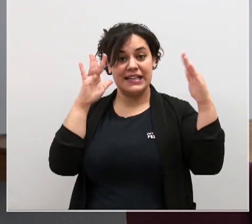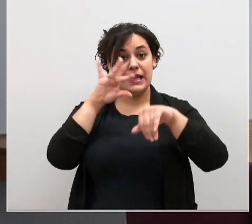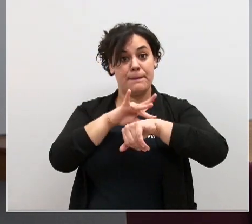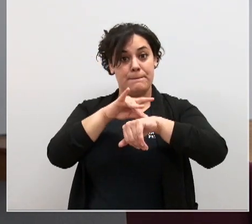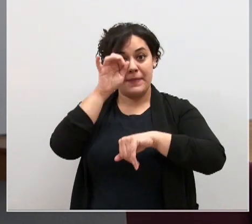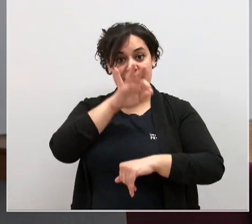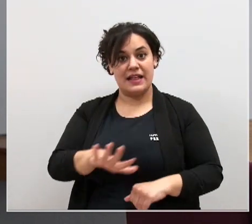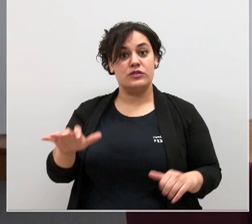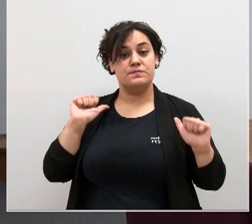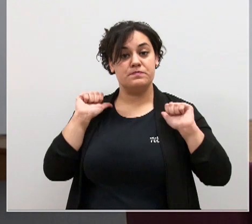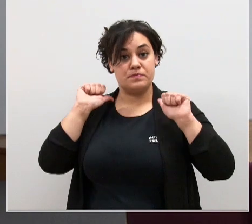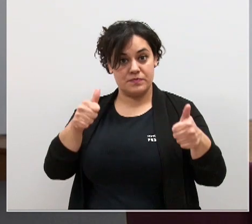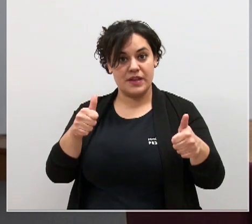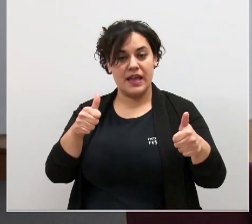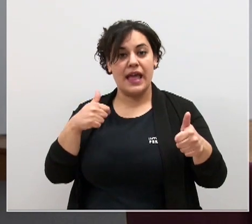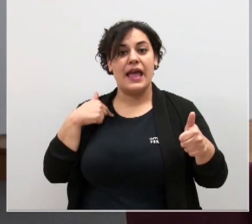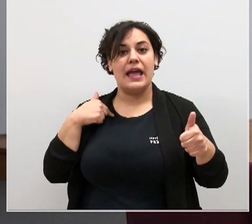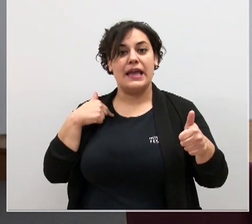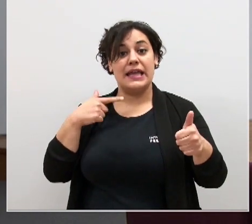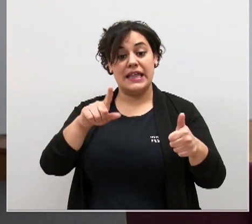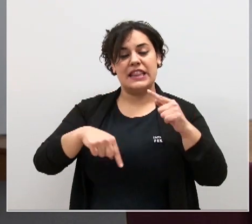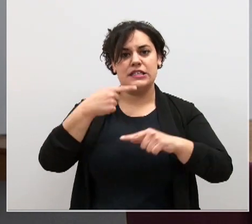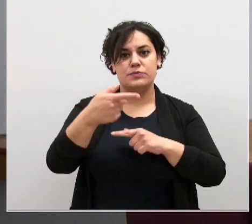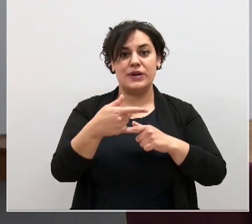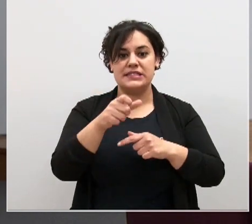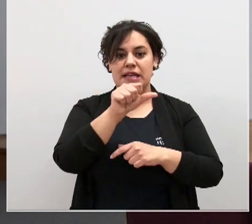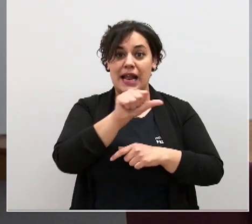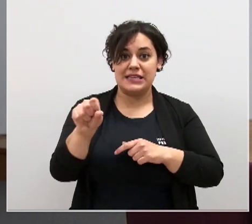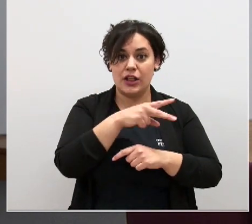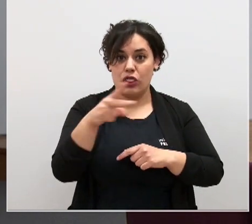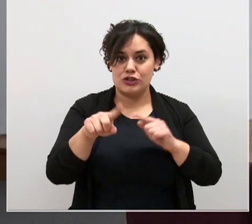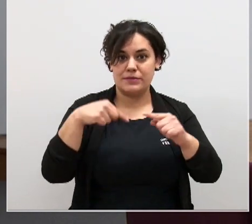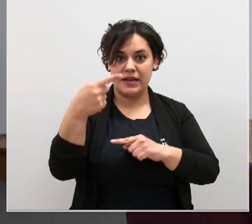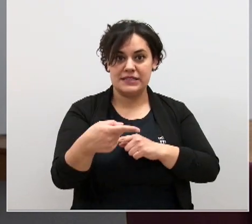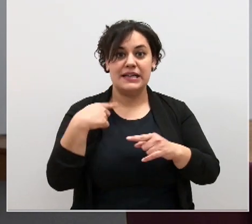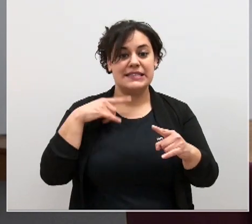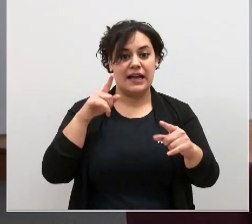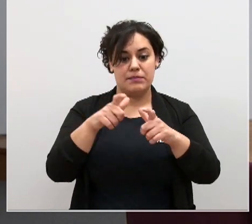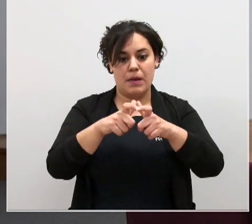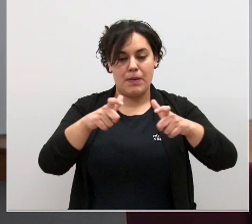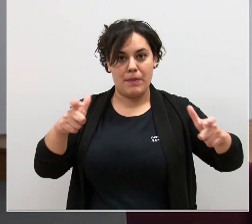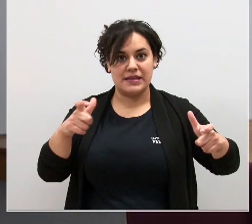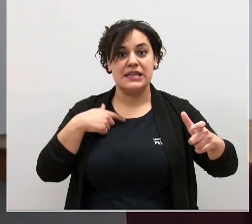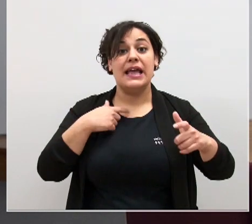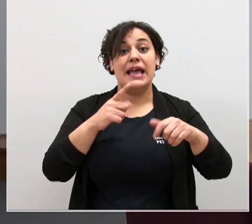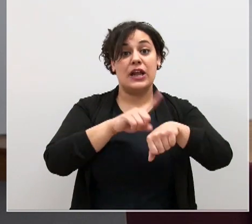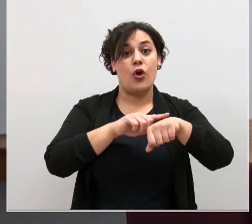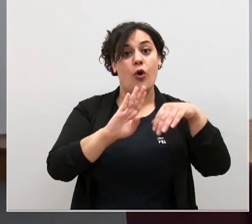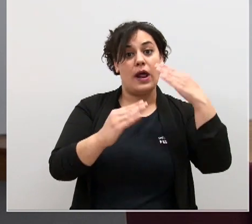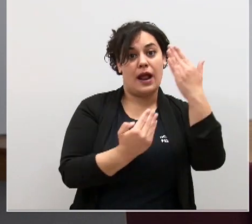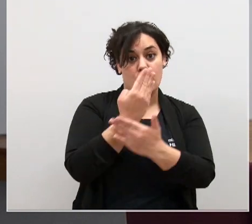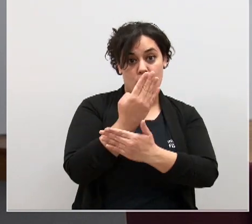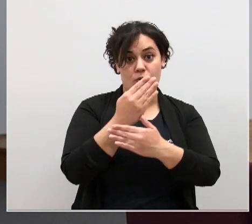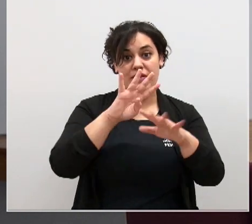se inició con 10 terminales y ante la gran demanda se tuvo que ampliar a 20 terminales, atendidas diariamente desde las 9 de la mañana a las 9 de la